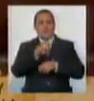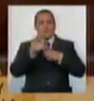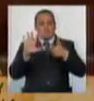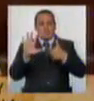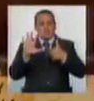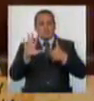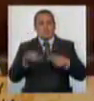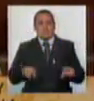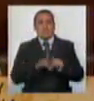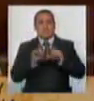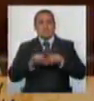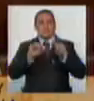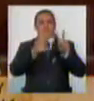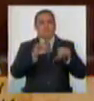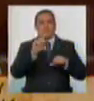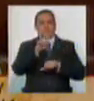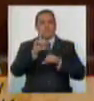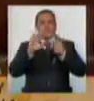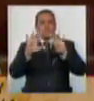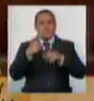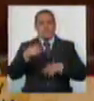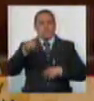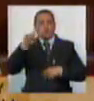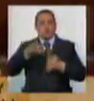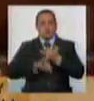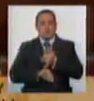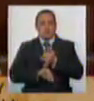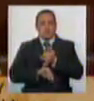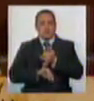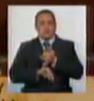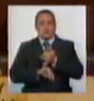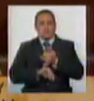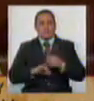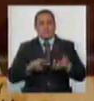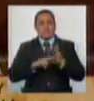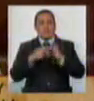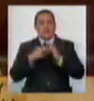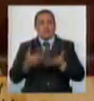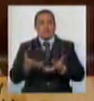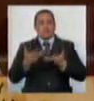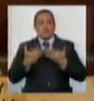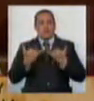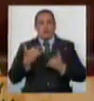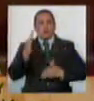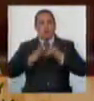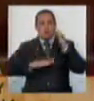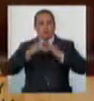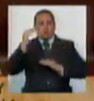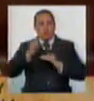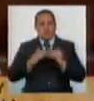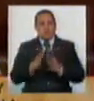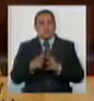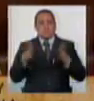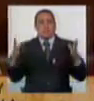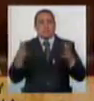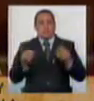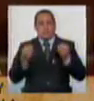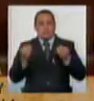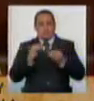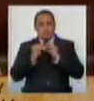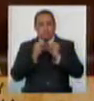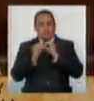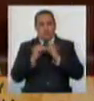2016 719 millones de nuevos soles, lo que nos ha permitido construir, ampliar y